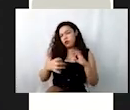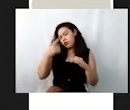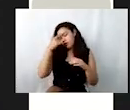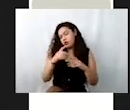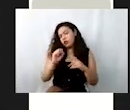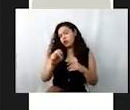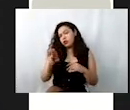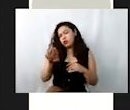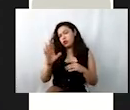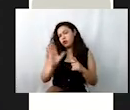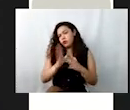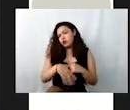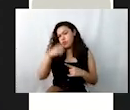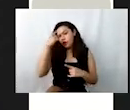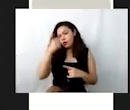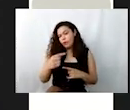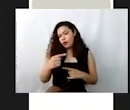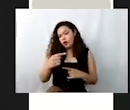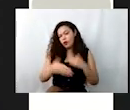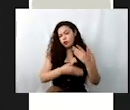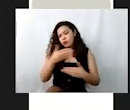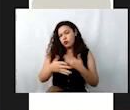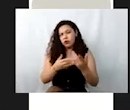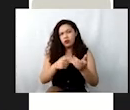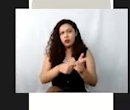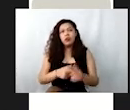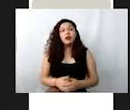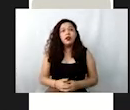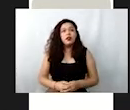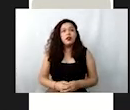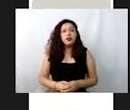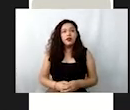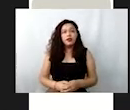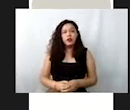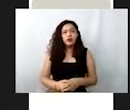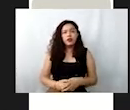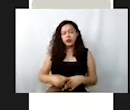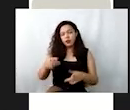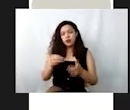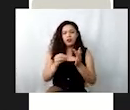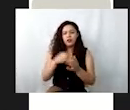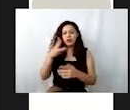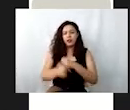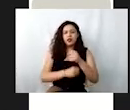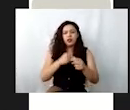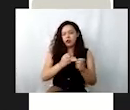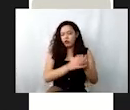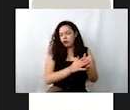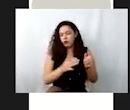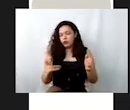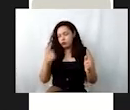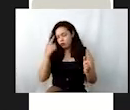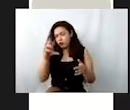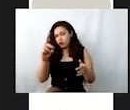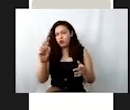subcomisiones en guiar ese proceso. Todavía estamos a casi 3 años del inicio de los